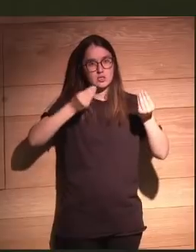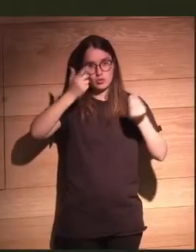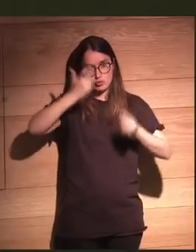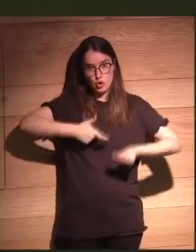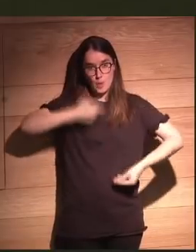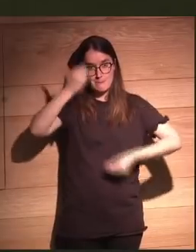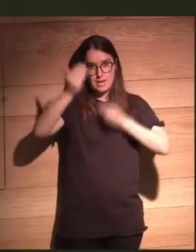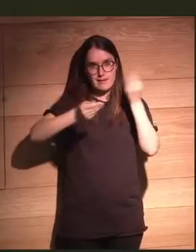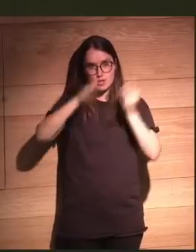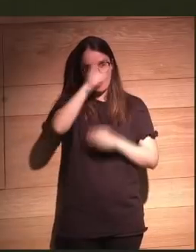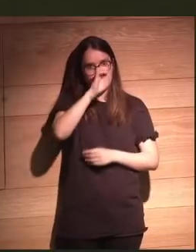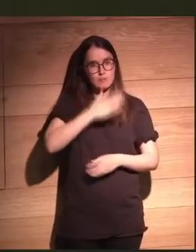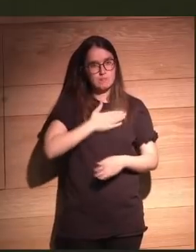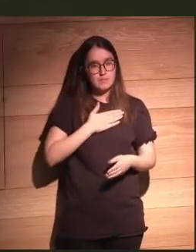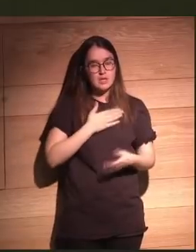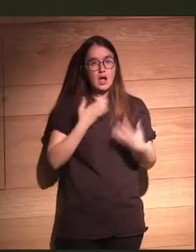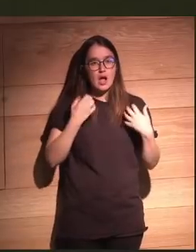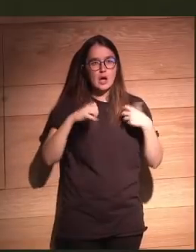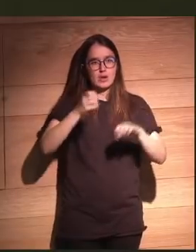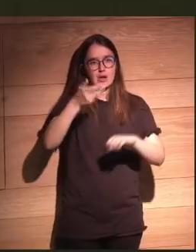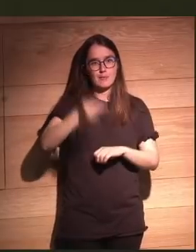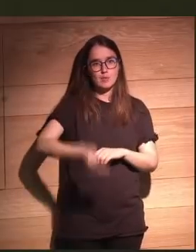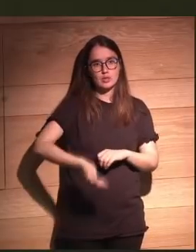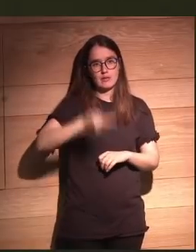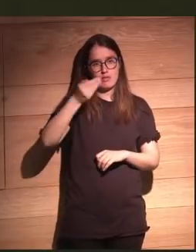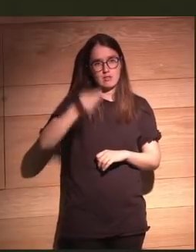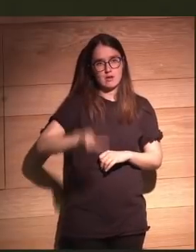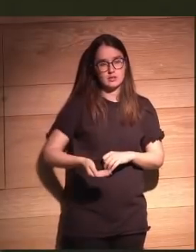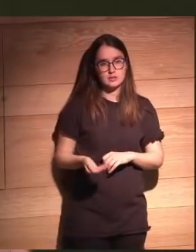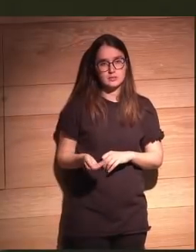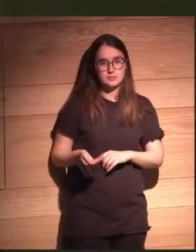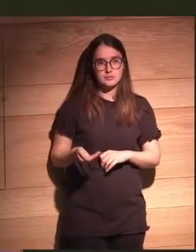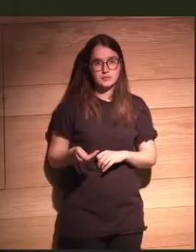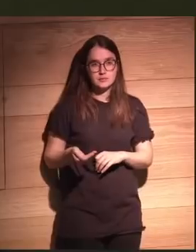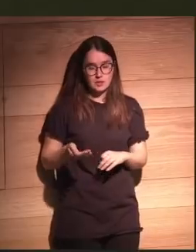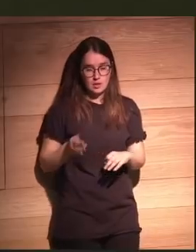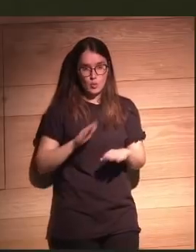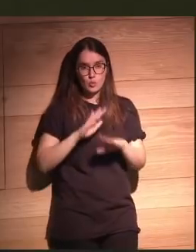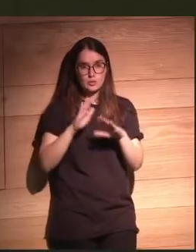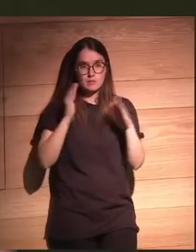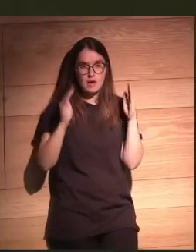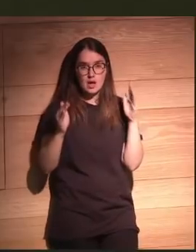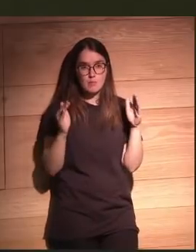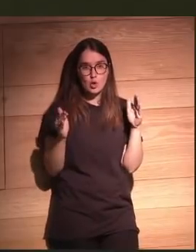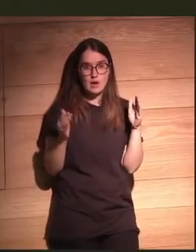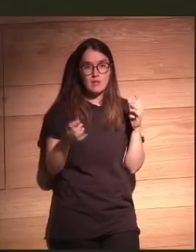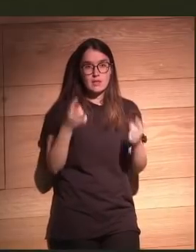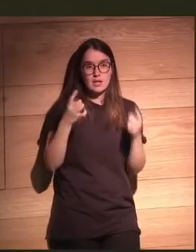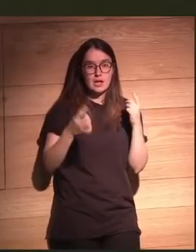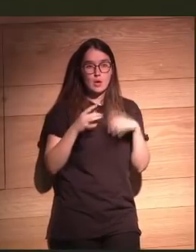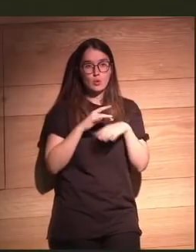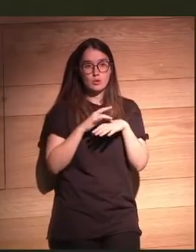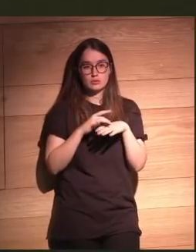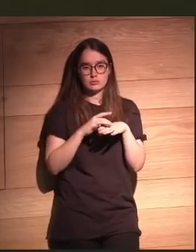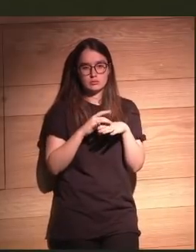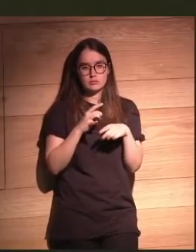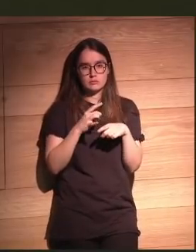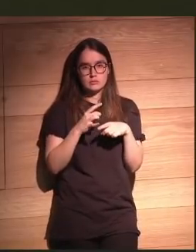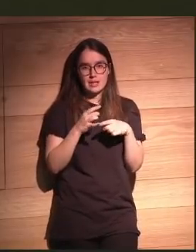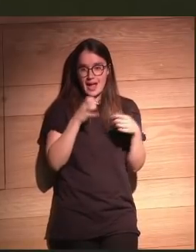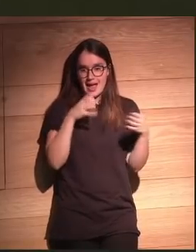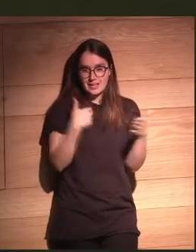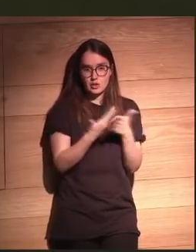que aunque efectivamente la importancia que está teniendo en esta última época la aparición de determinados agentes que no existían hasta el